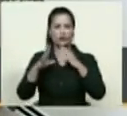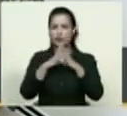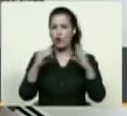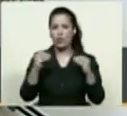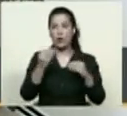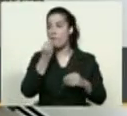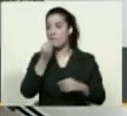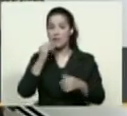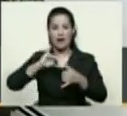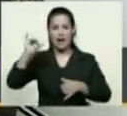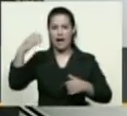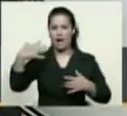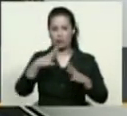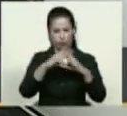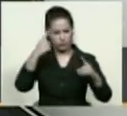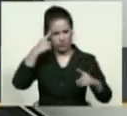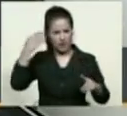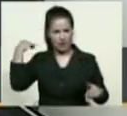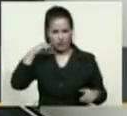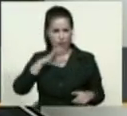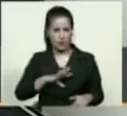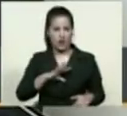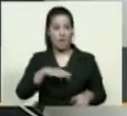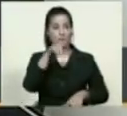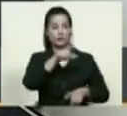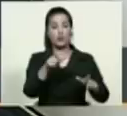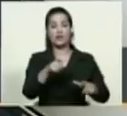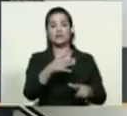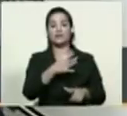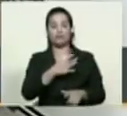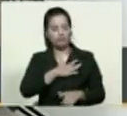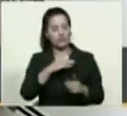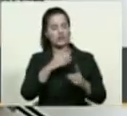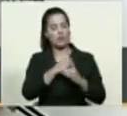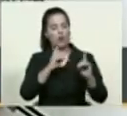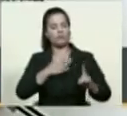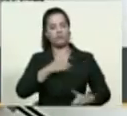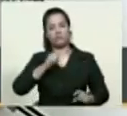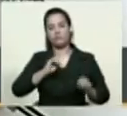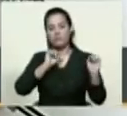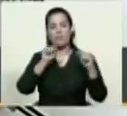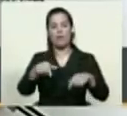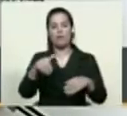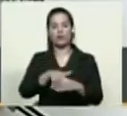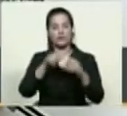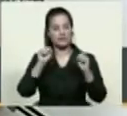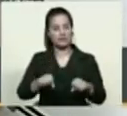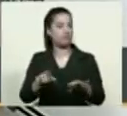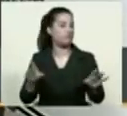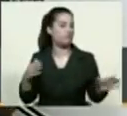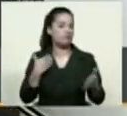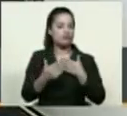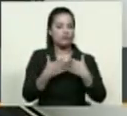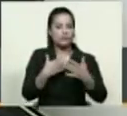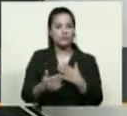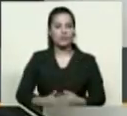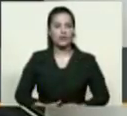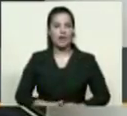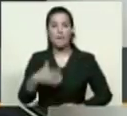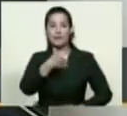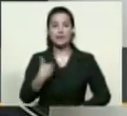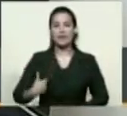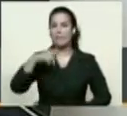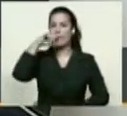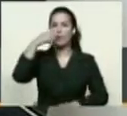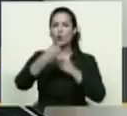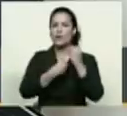productos de la cesta básica. Y demócratas como somos, fuimos al evento electoral. Lo primero que hizo el presidente Maduro fue reconocer